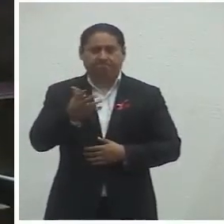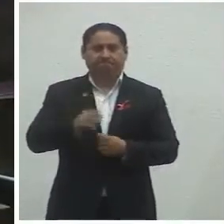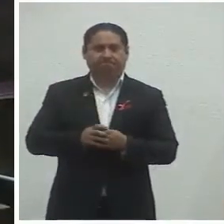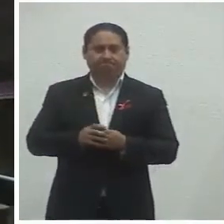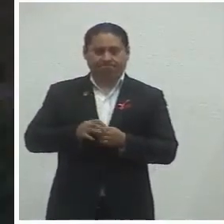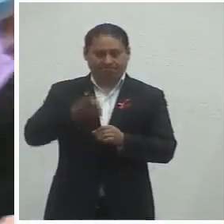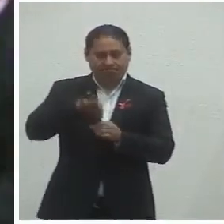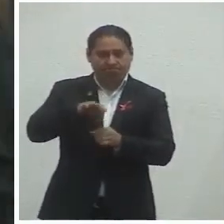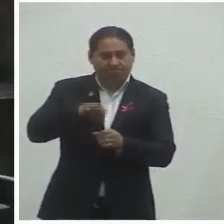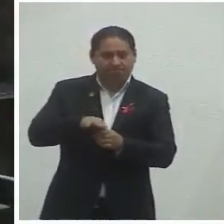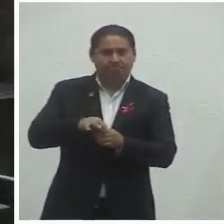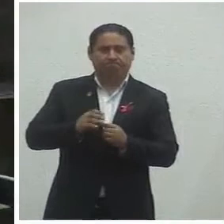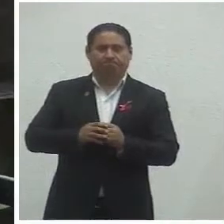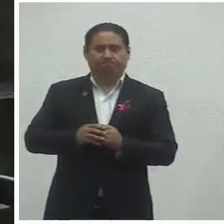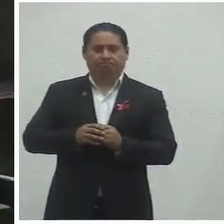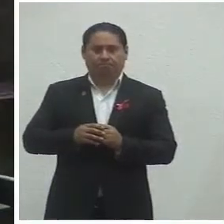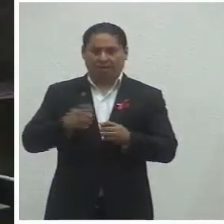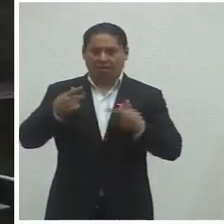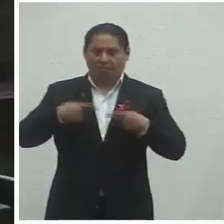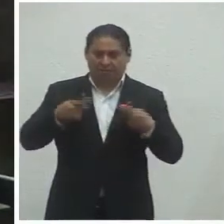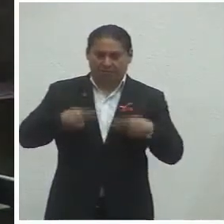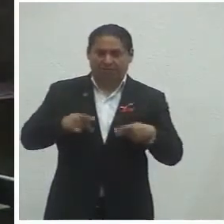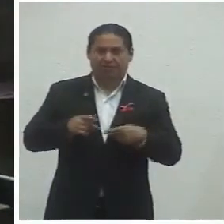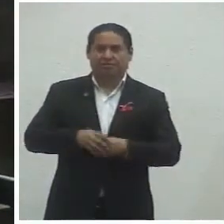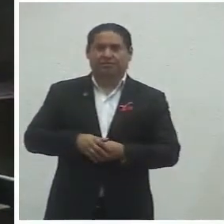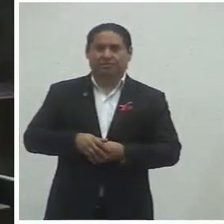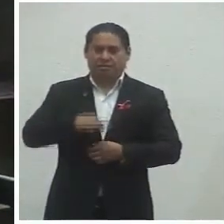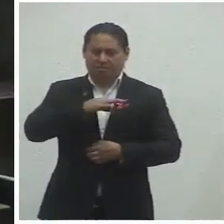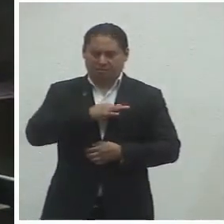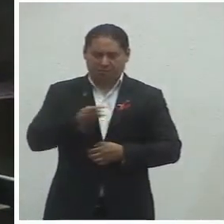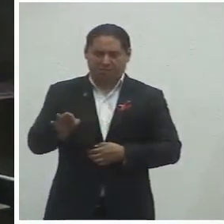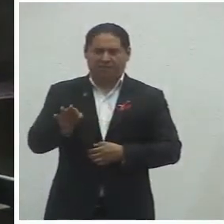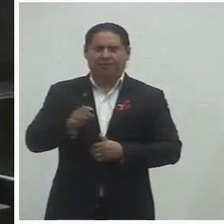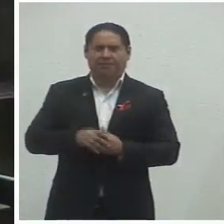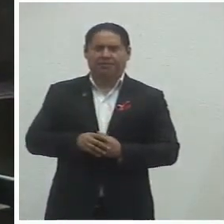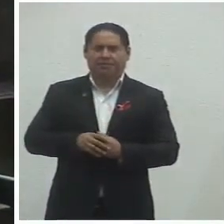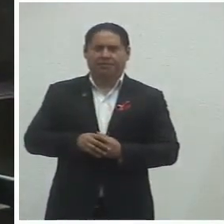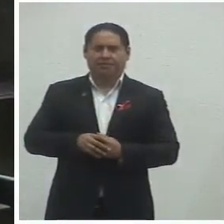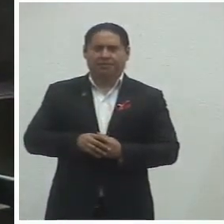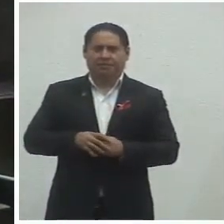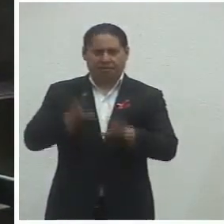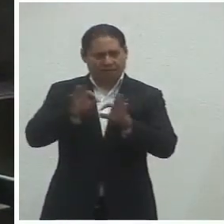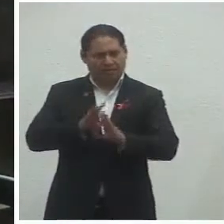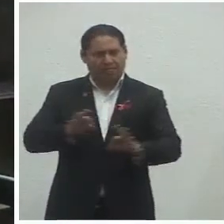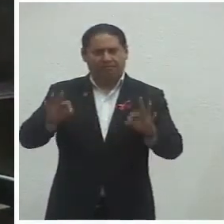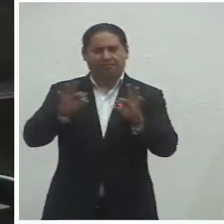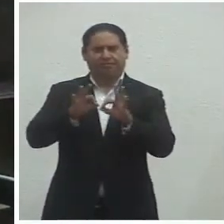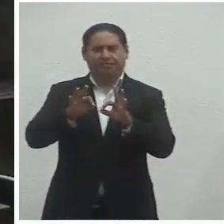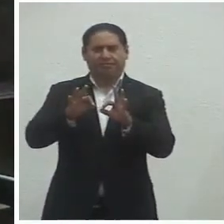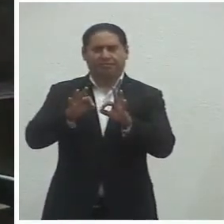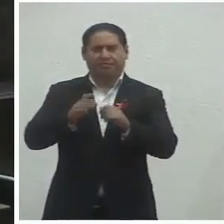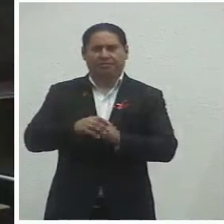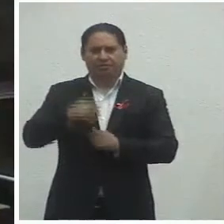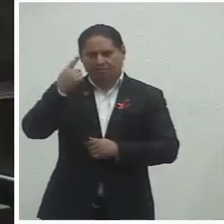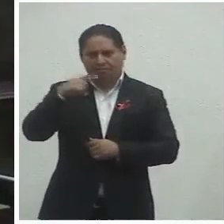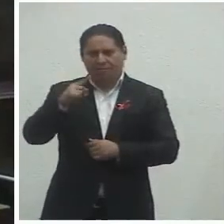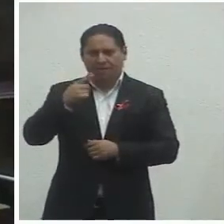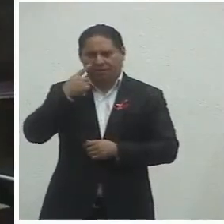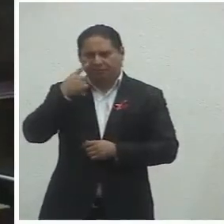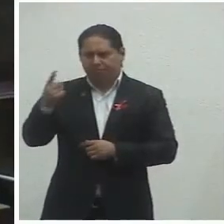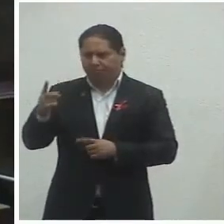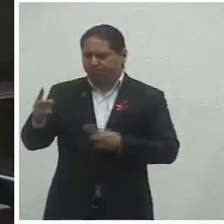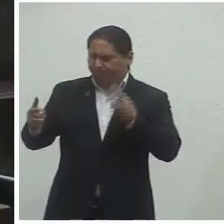democracia en el que las y los ciudadanos asuman un espacio importante en el poder.